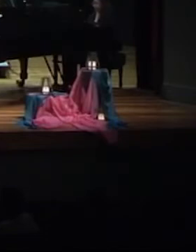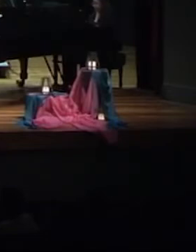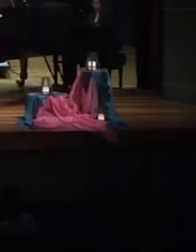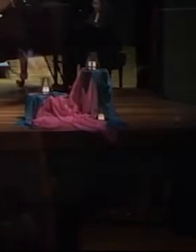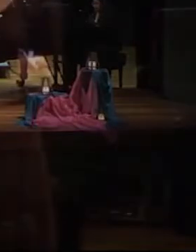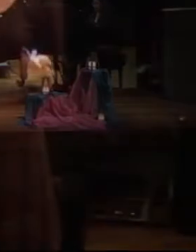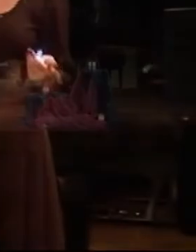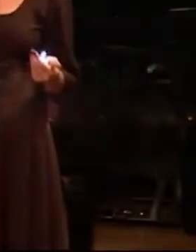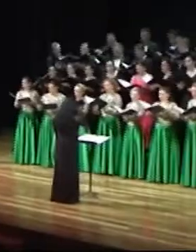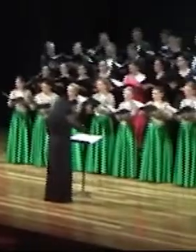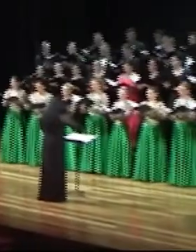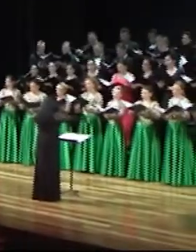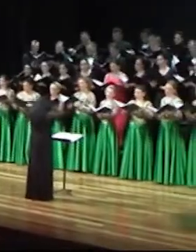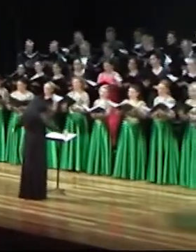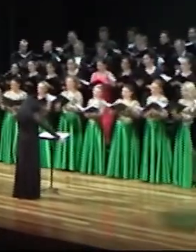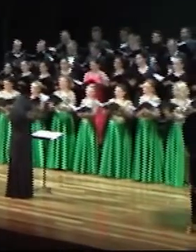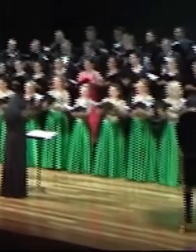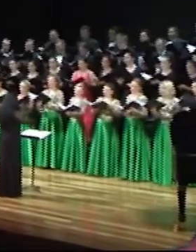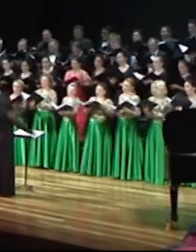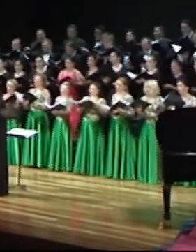Coro de Cámara Surá.